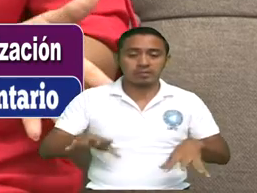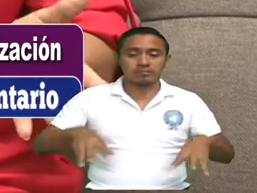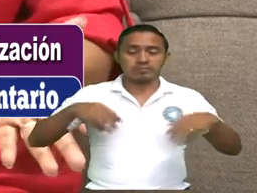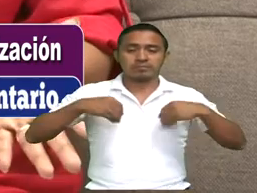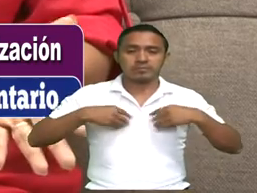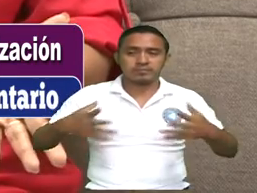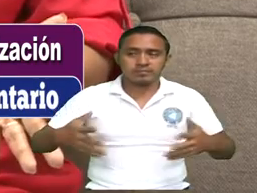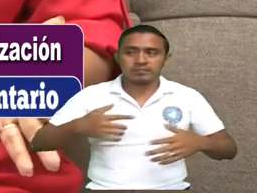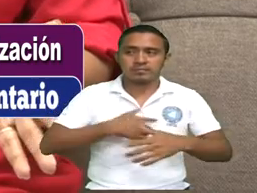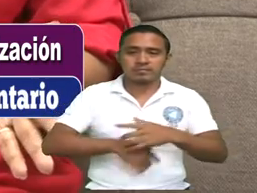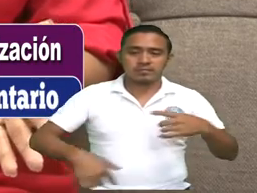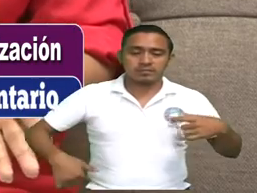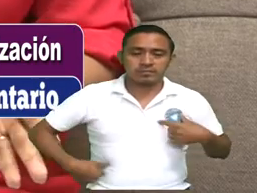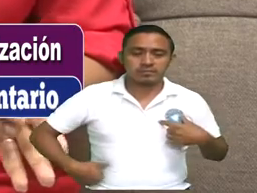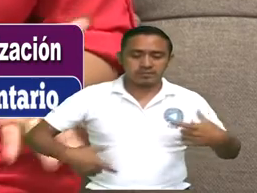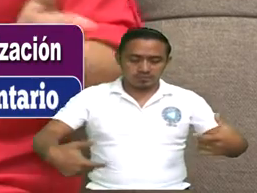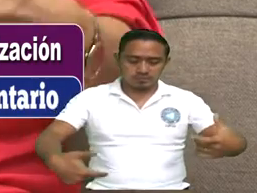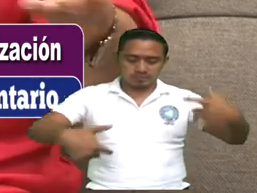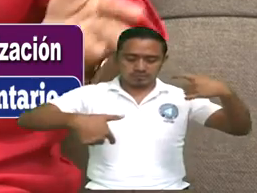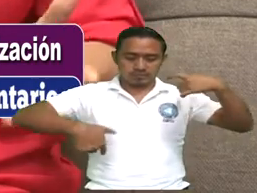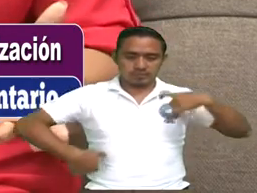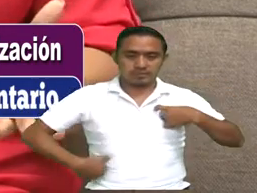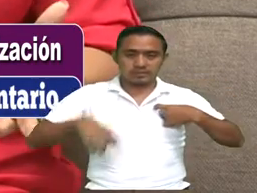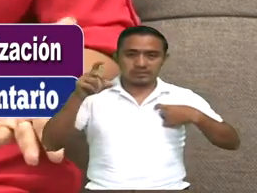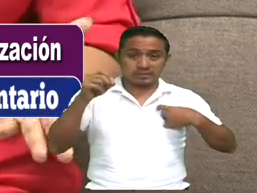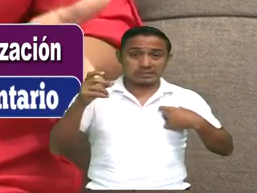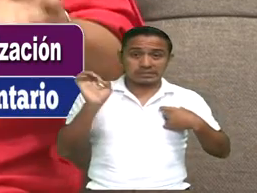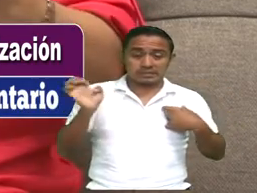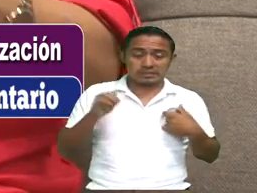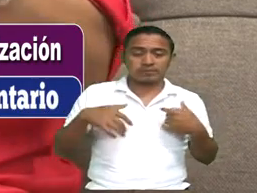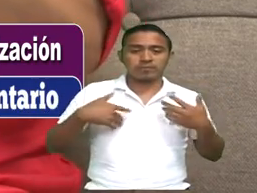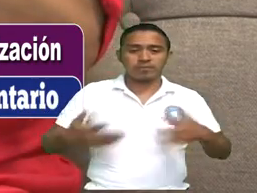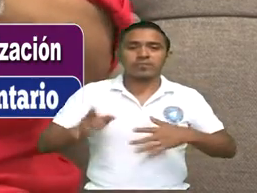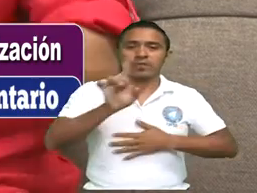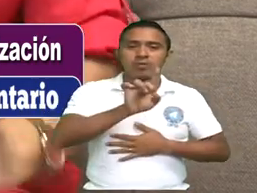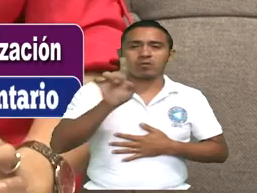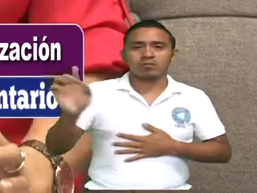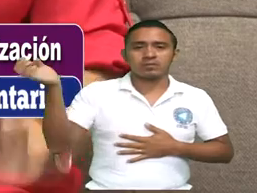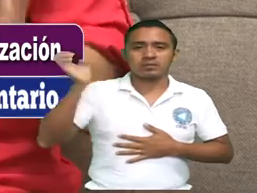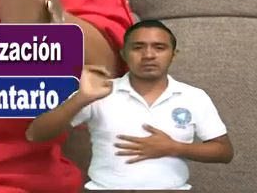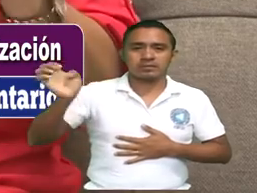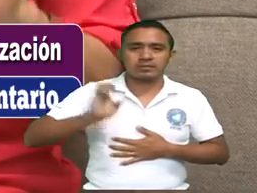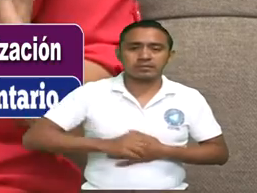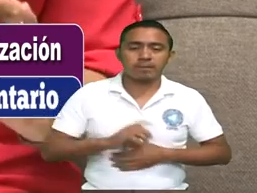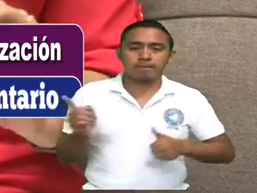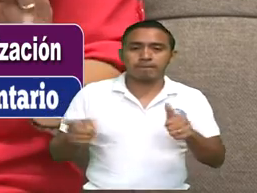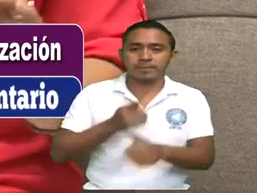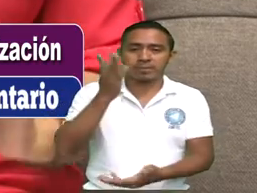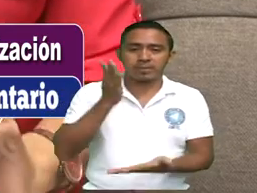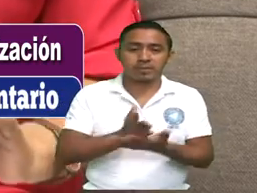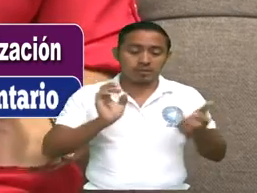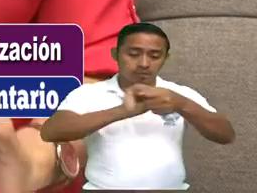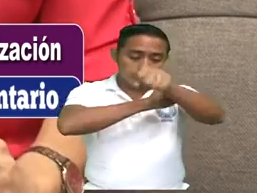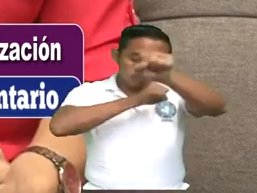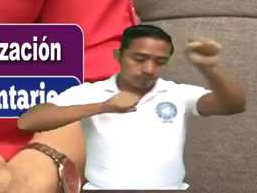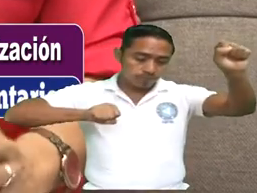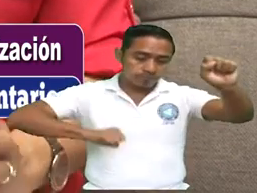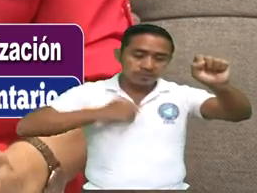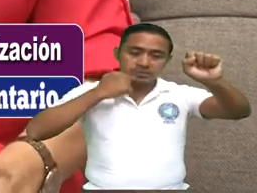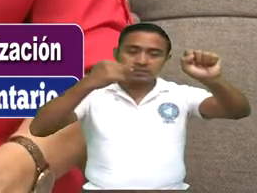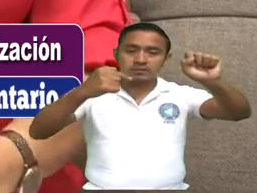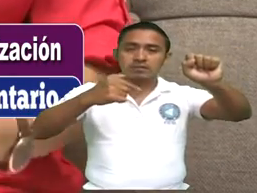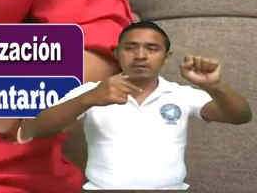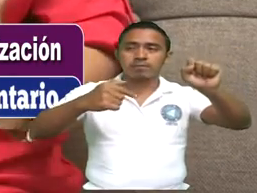presidencia precisamente el 10 de enero, y ya el 11 de enero, el primer decreto del comandante Daniel Ortega